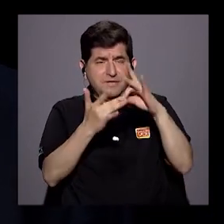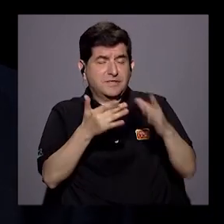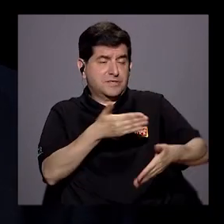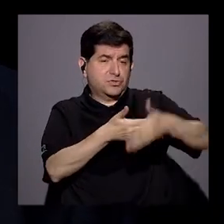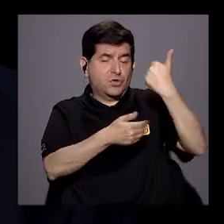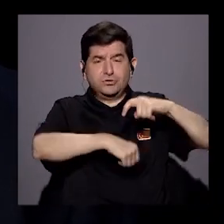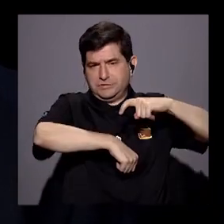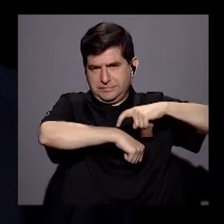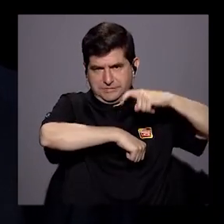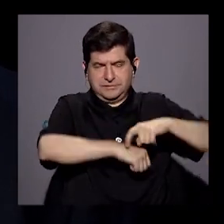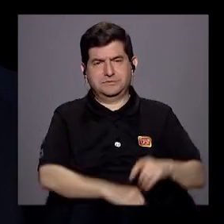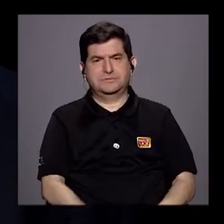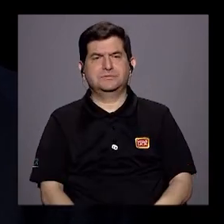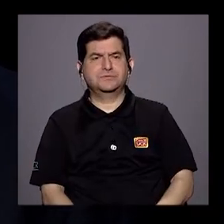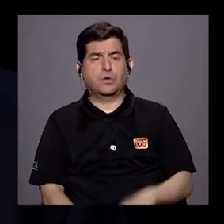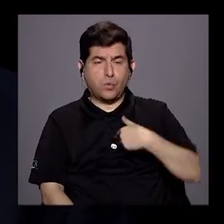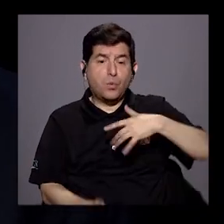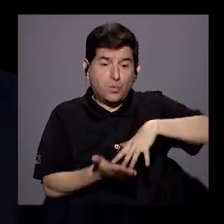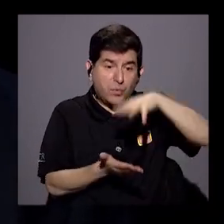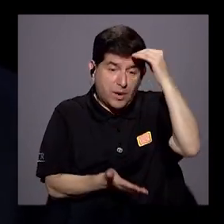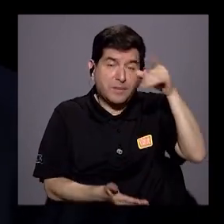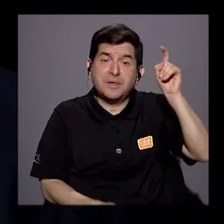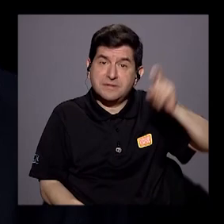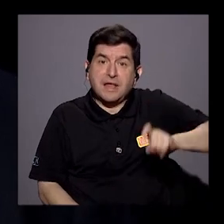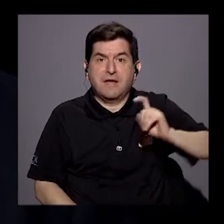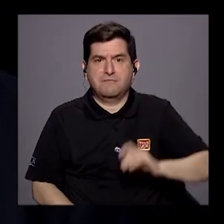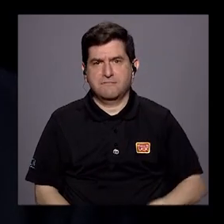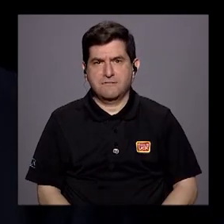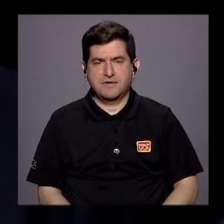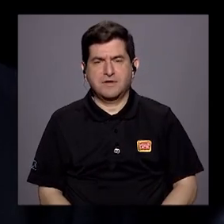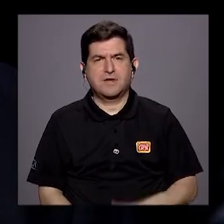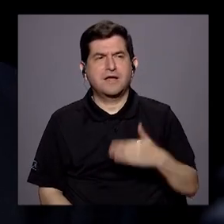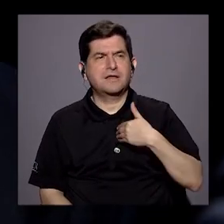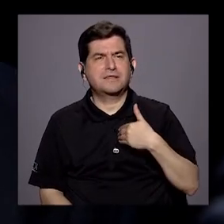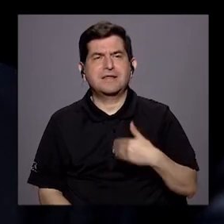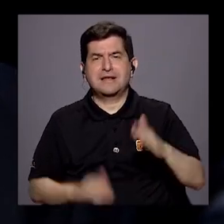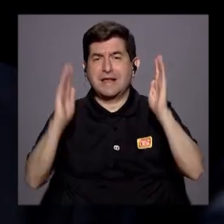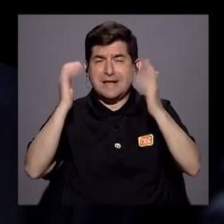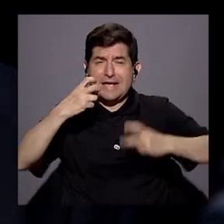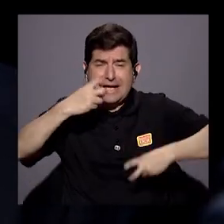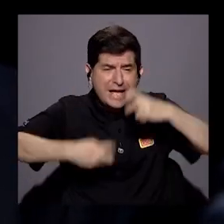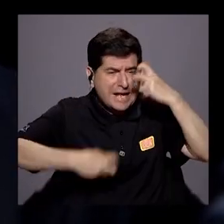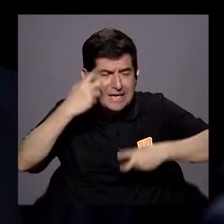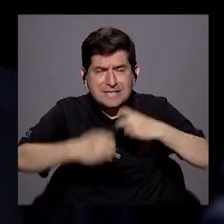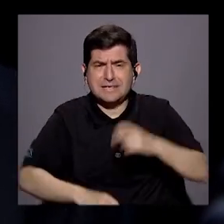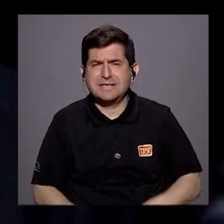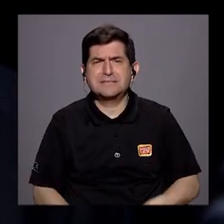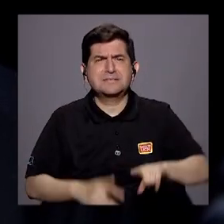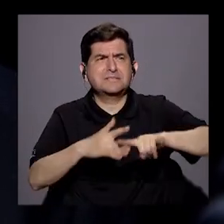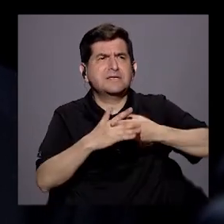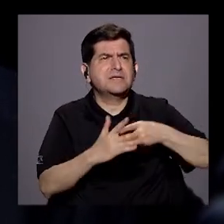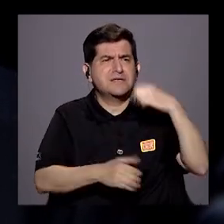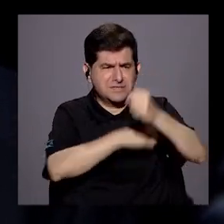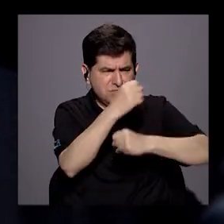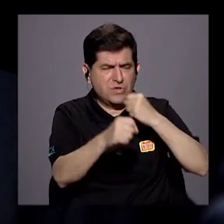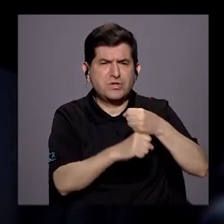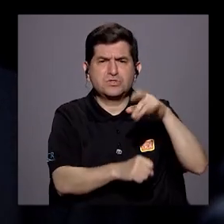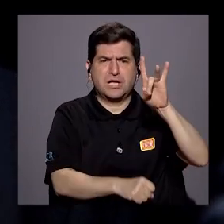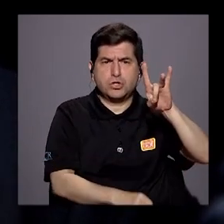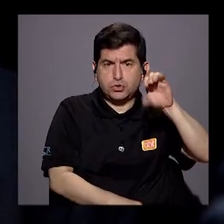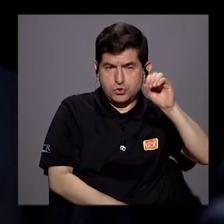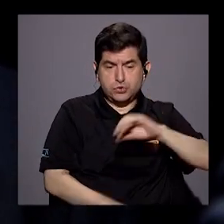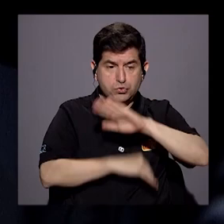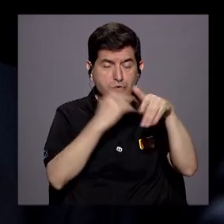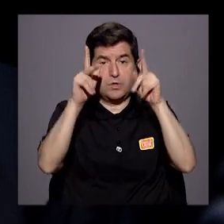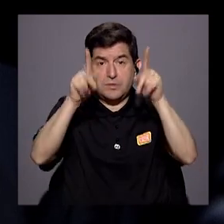los costos más grandes del pasado tal vez como uno debe aprender del pasado cuando tuvimos la gran crisis de principios de los años